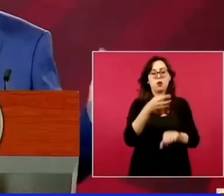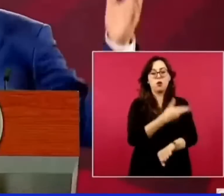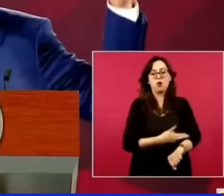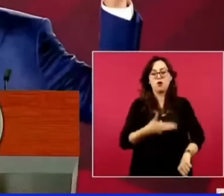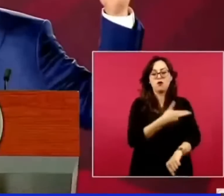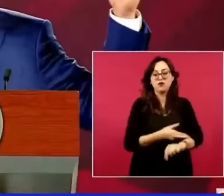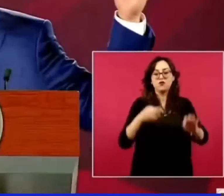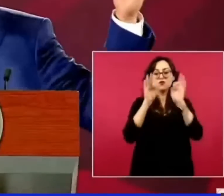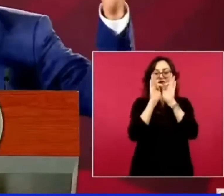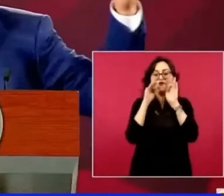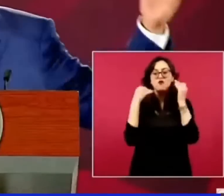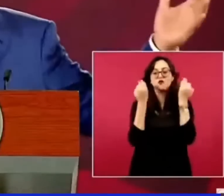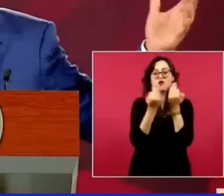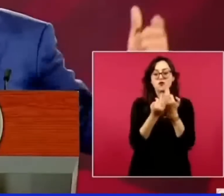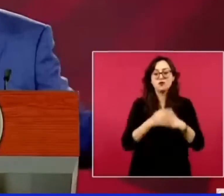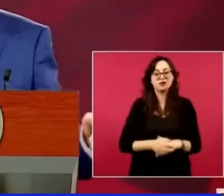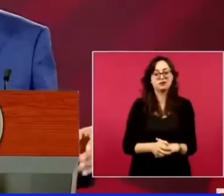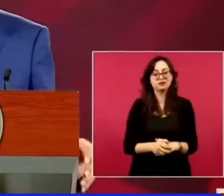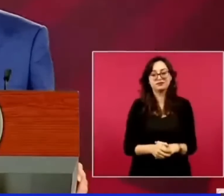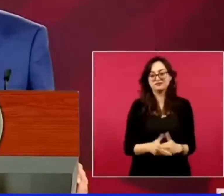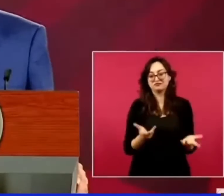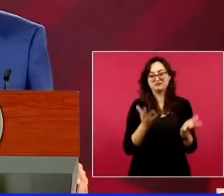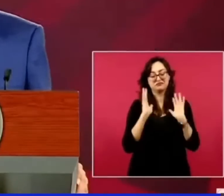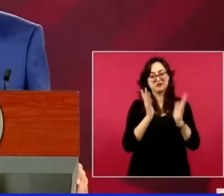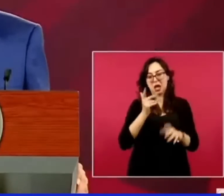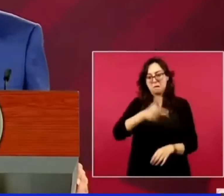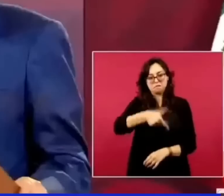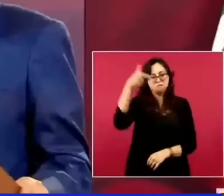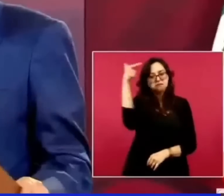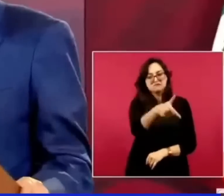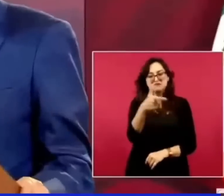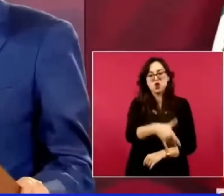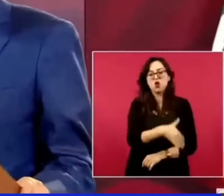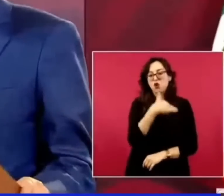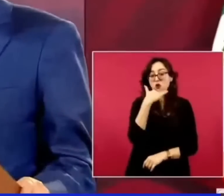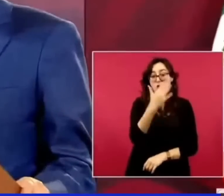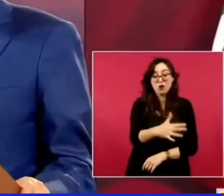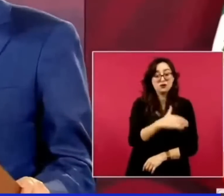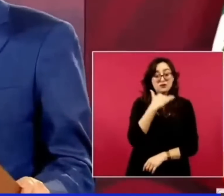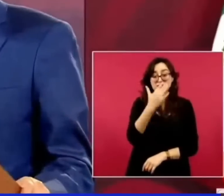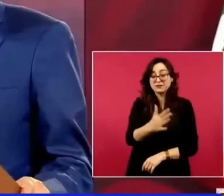Es decir, es corrupción.